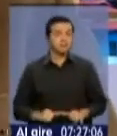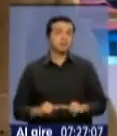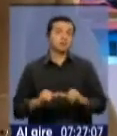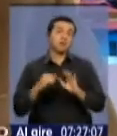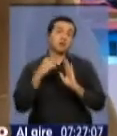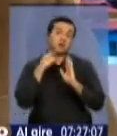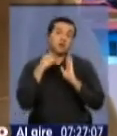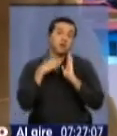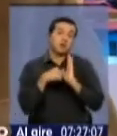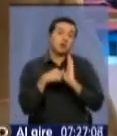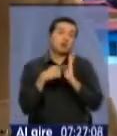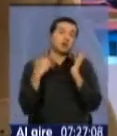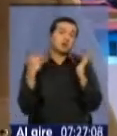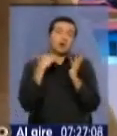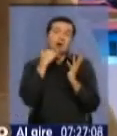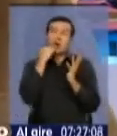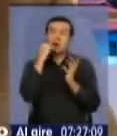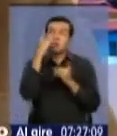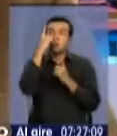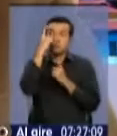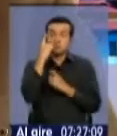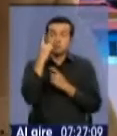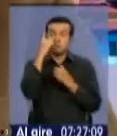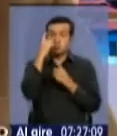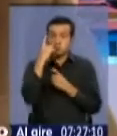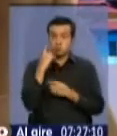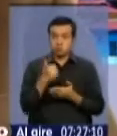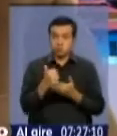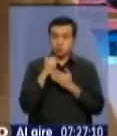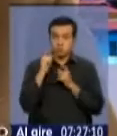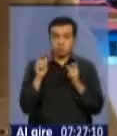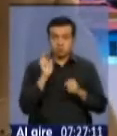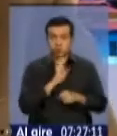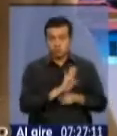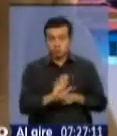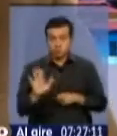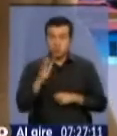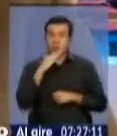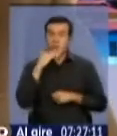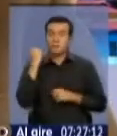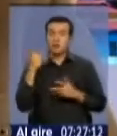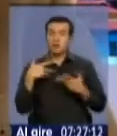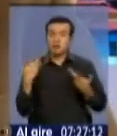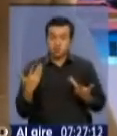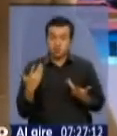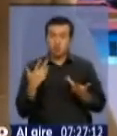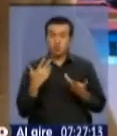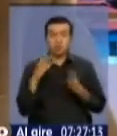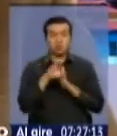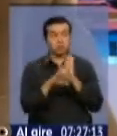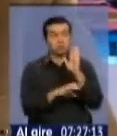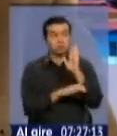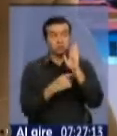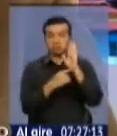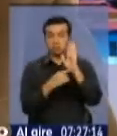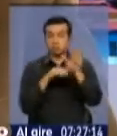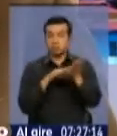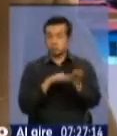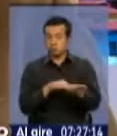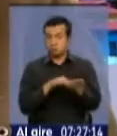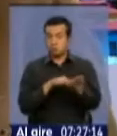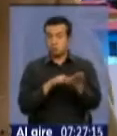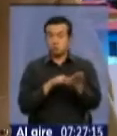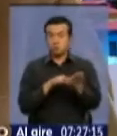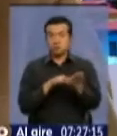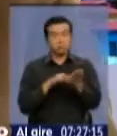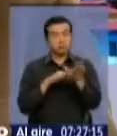existe una consulta en donde las preguntas ayudan a la ciudadanía, ayudan a mejorar la parte de la Constitución, el respaldo es del bloque.